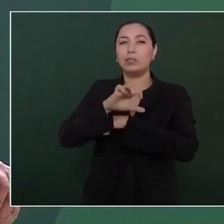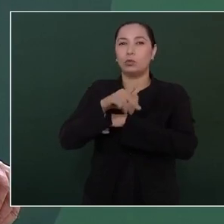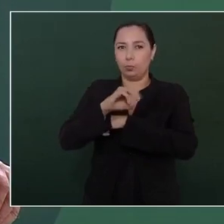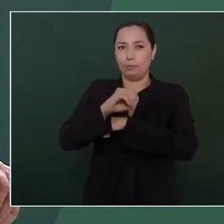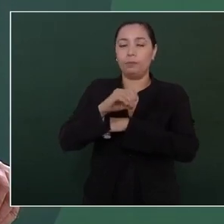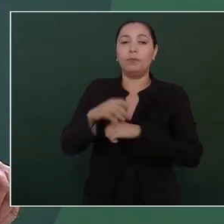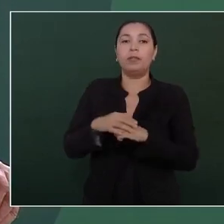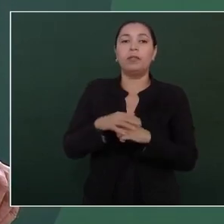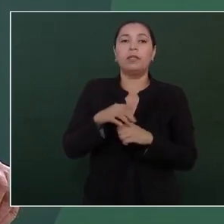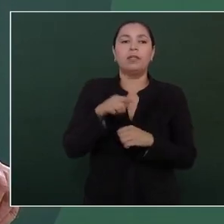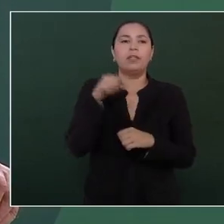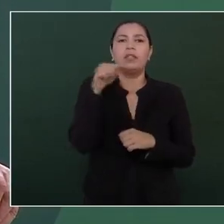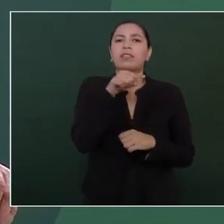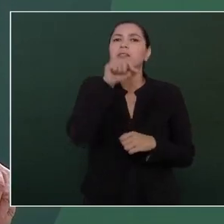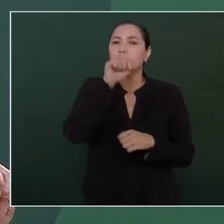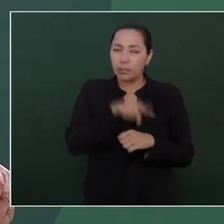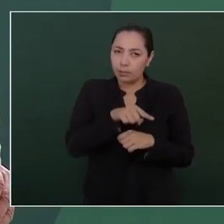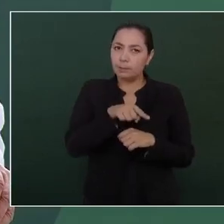está